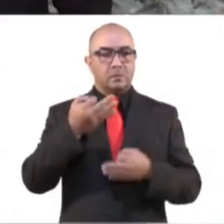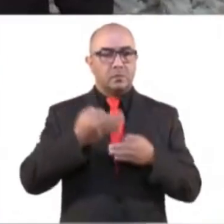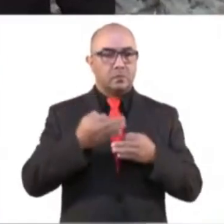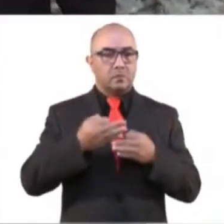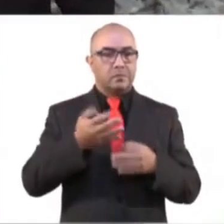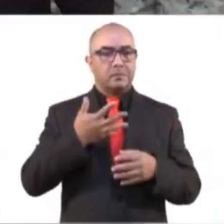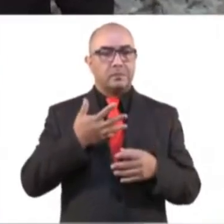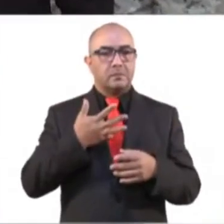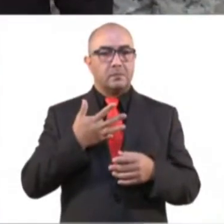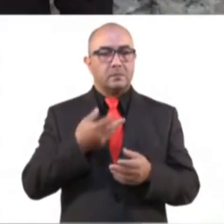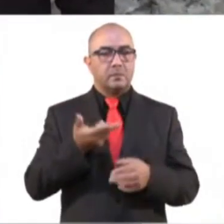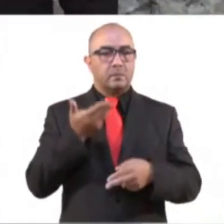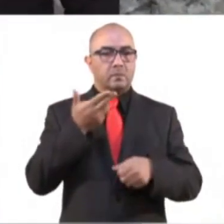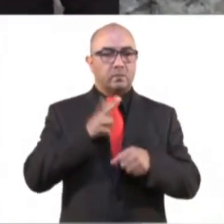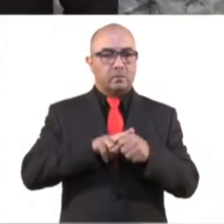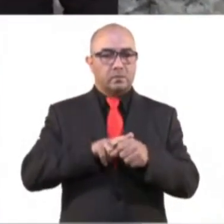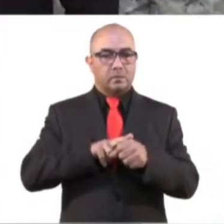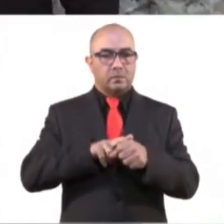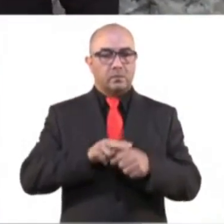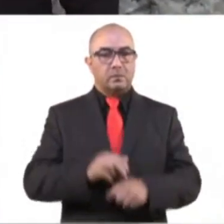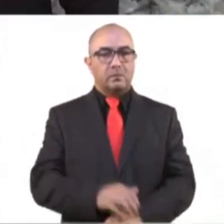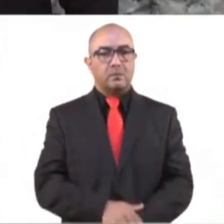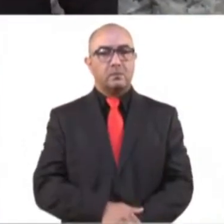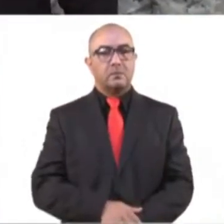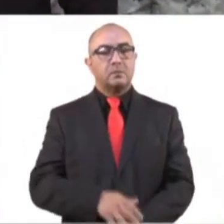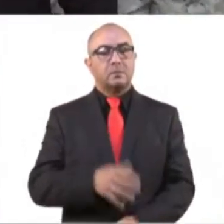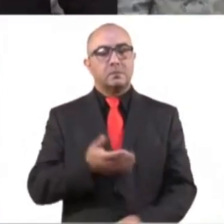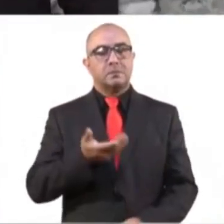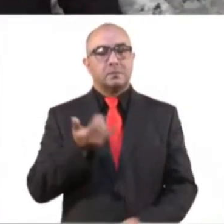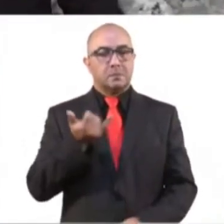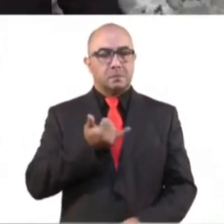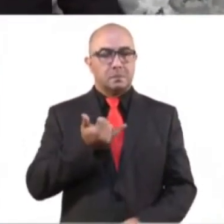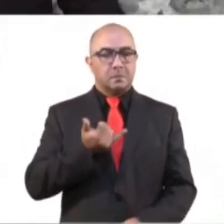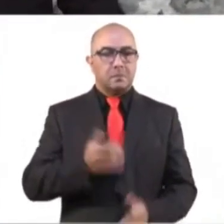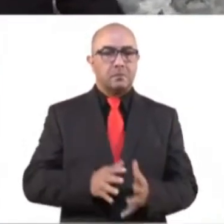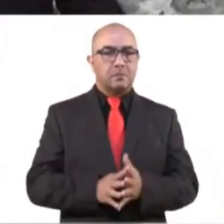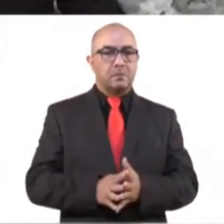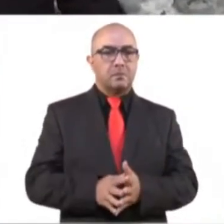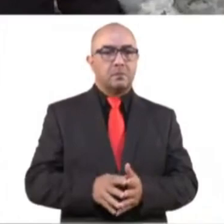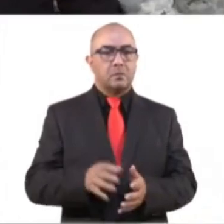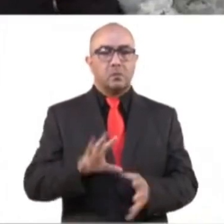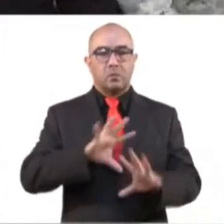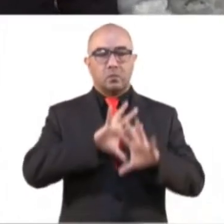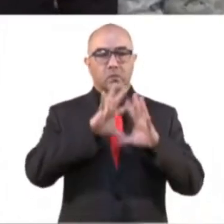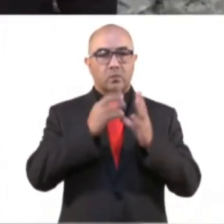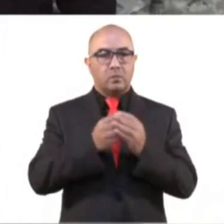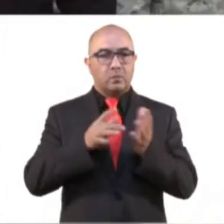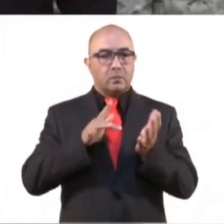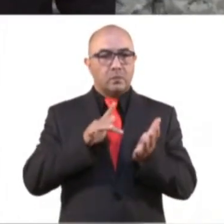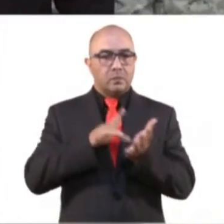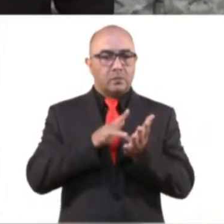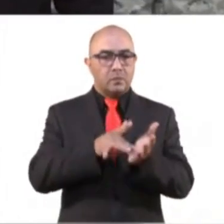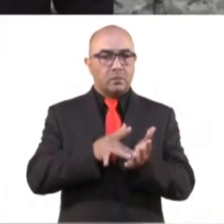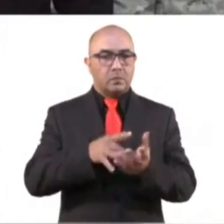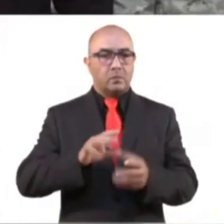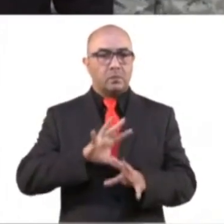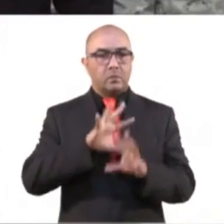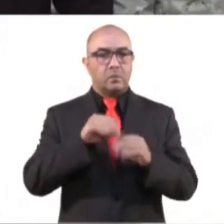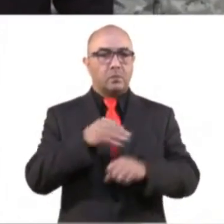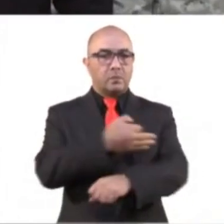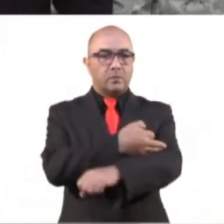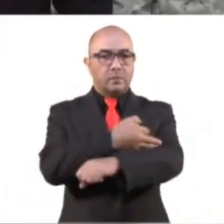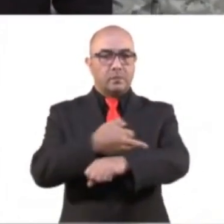momento en los hospitales y por supuesto todo nuestro apoyo y solidaridad a la familia